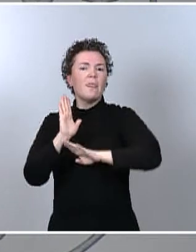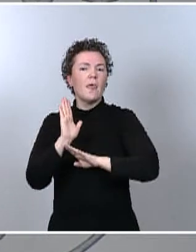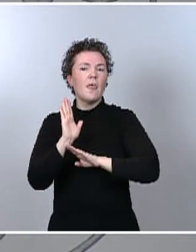han comunicado medidas estrictas en los próximos días. Algunas, insisto, ya han sido comunicadas. Incluso hoy mismo antes me preguntaba un colega suyo